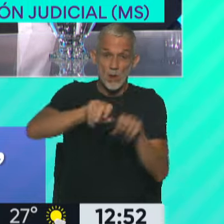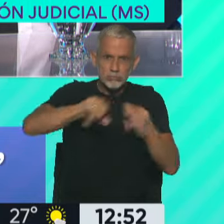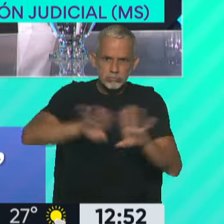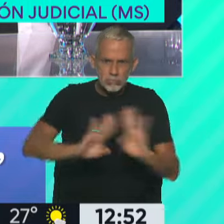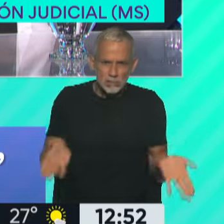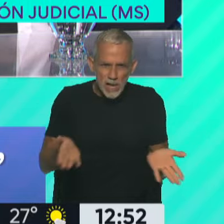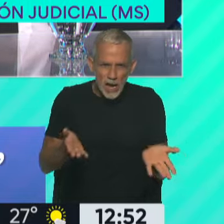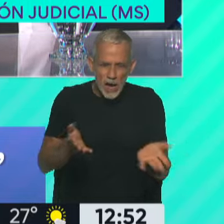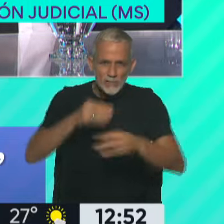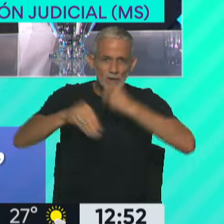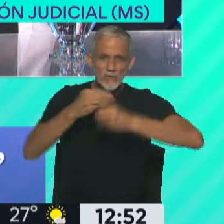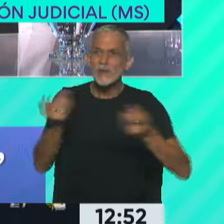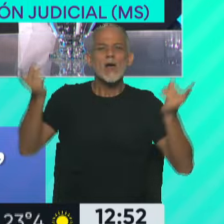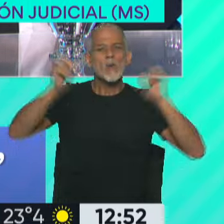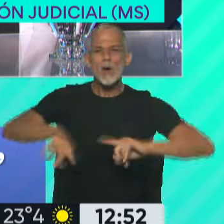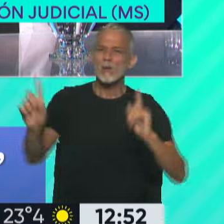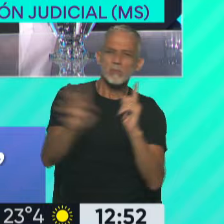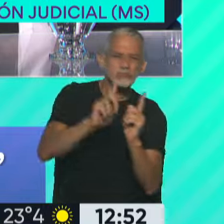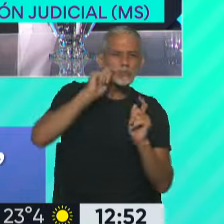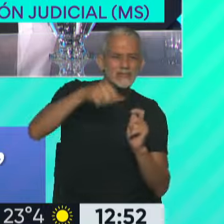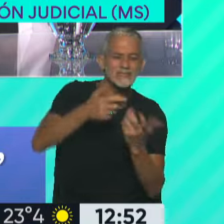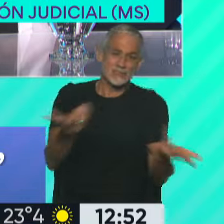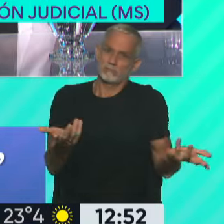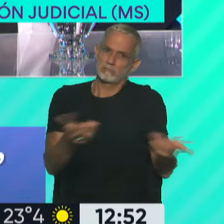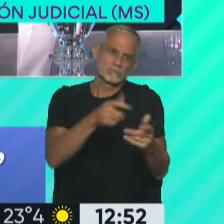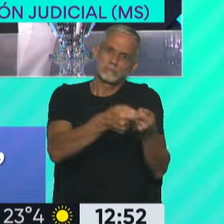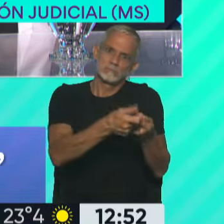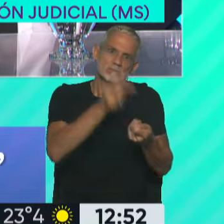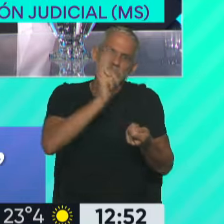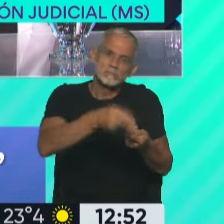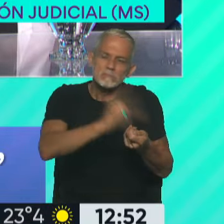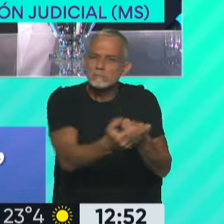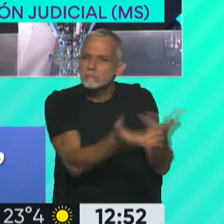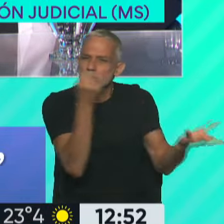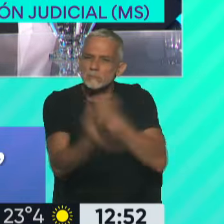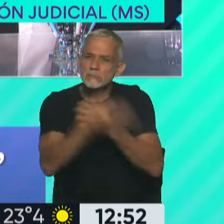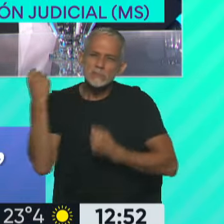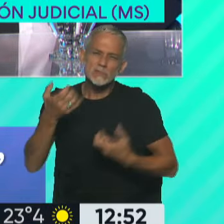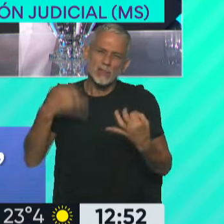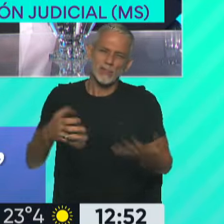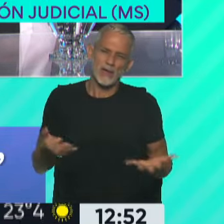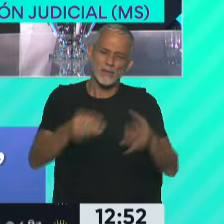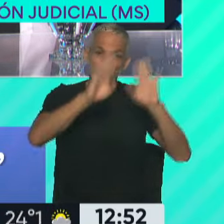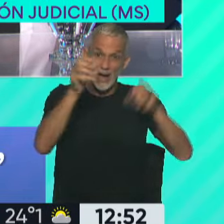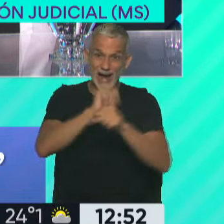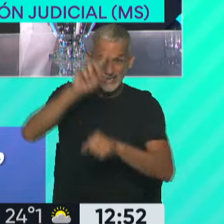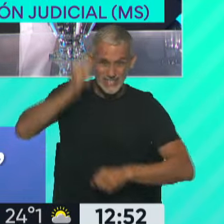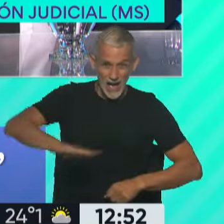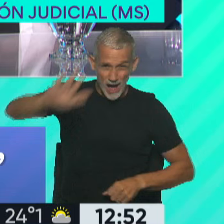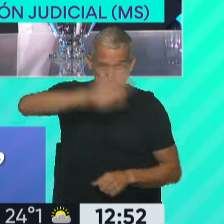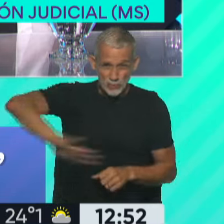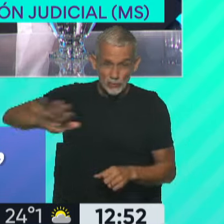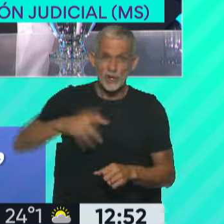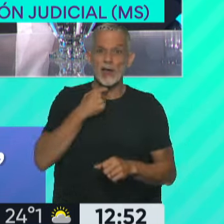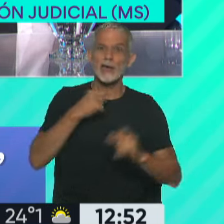que las familias reingresaron al penal a sus visitas, eso tenía que haber sido retirados. En cárceles federales, en las últimas gestiones, querían